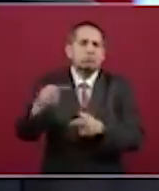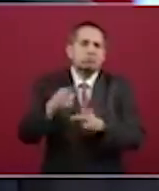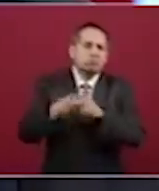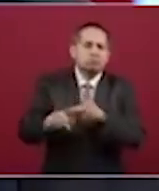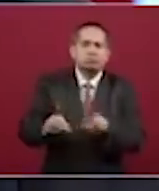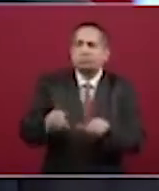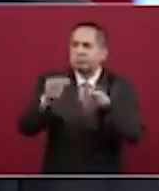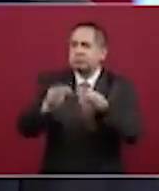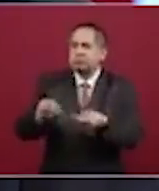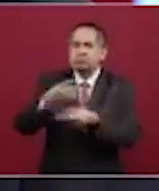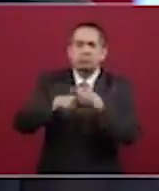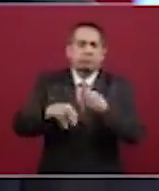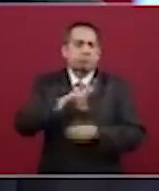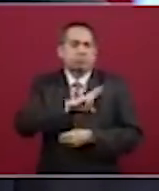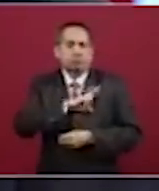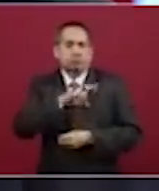superior.